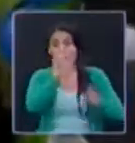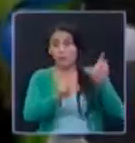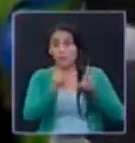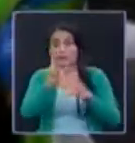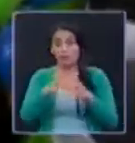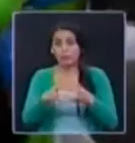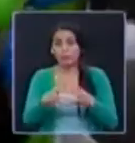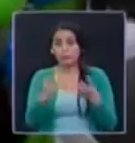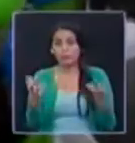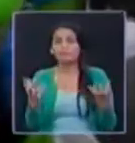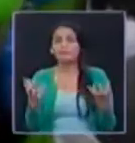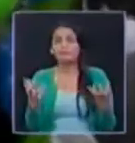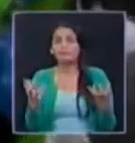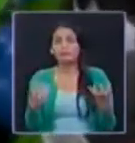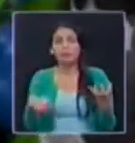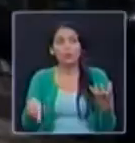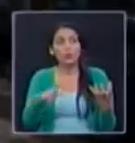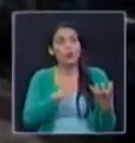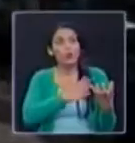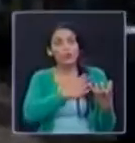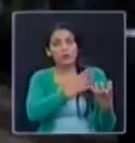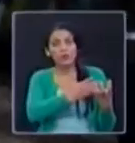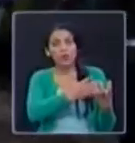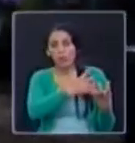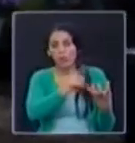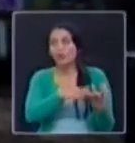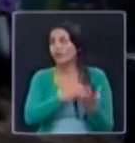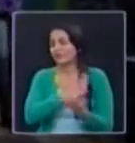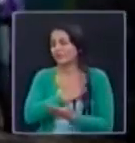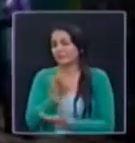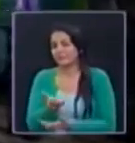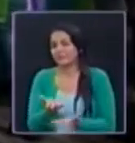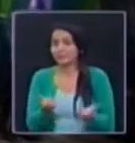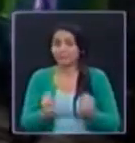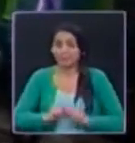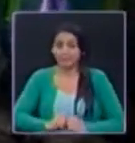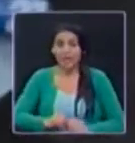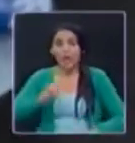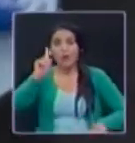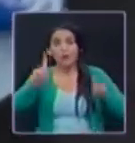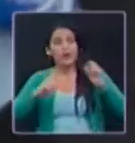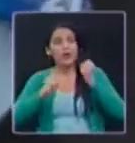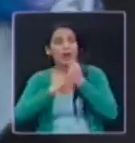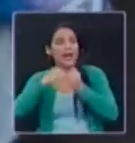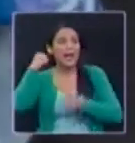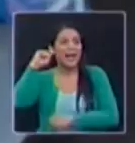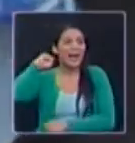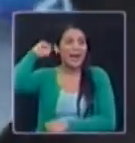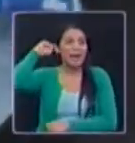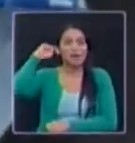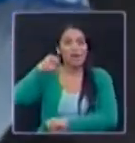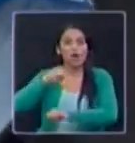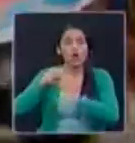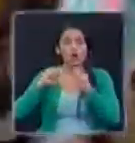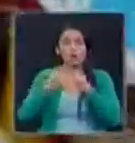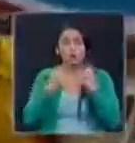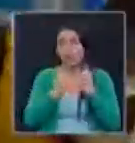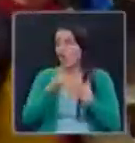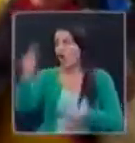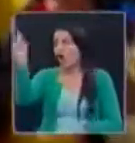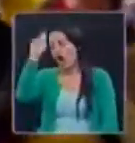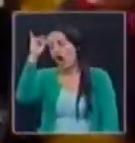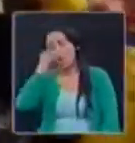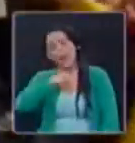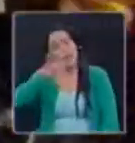partido tras el domingo 2 de abril, con un bando celebrando la virtual victoria y el otro rechazando haber perdido la